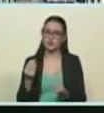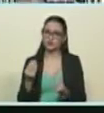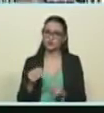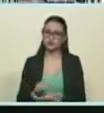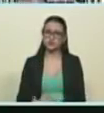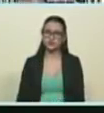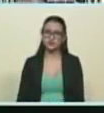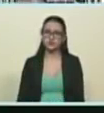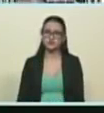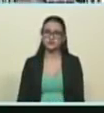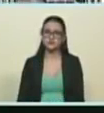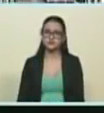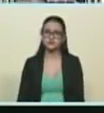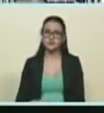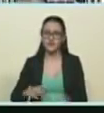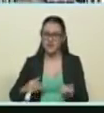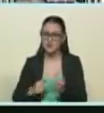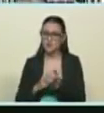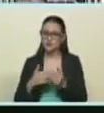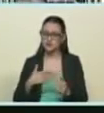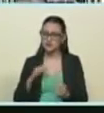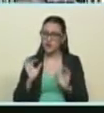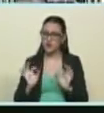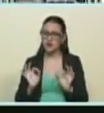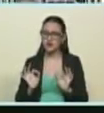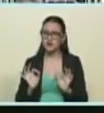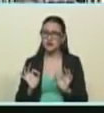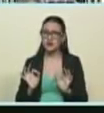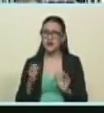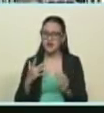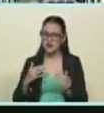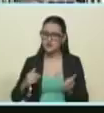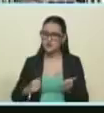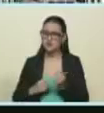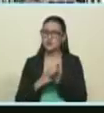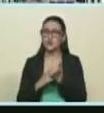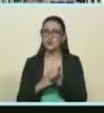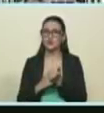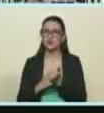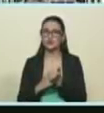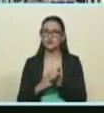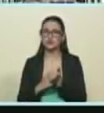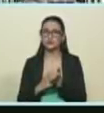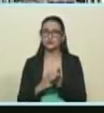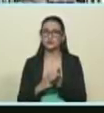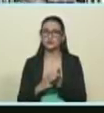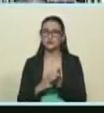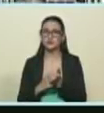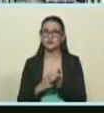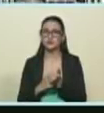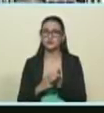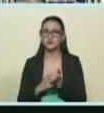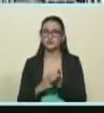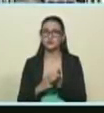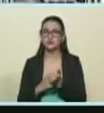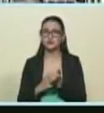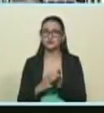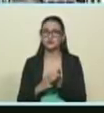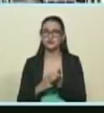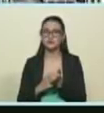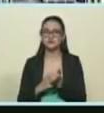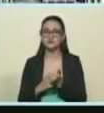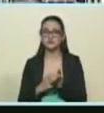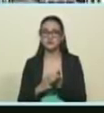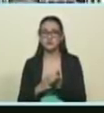La coherencia del impulso original, porque hubo un impulso original, Argenis Chávez, un impulso original